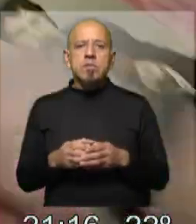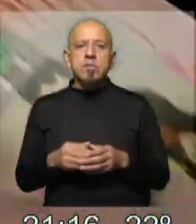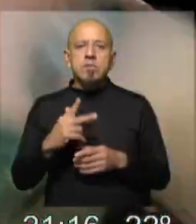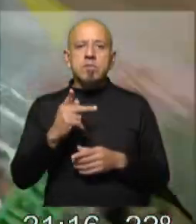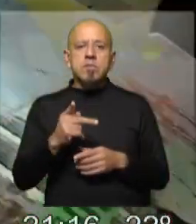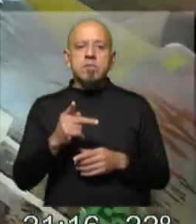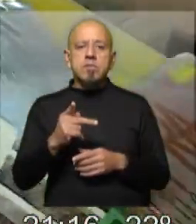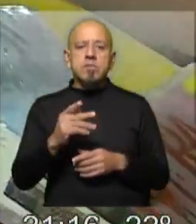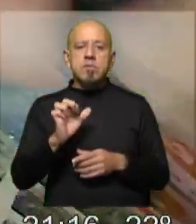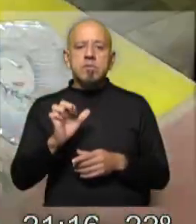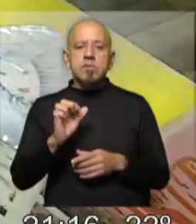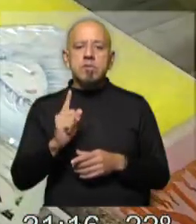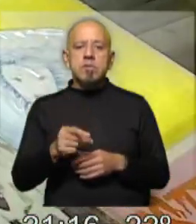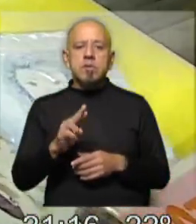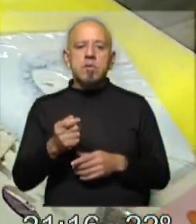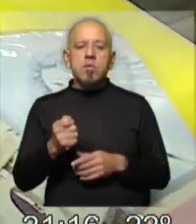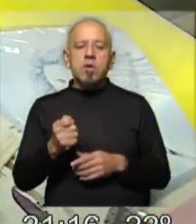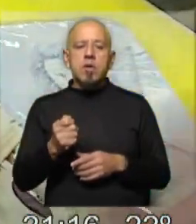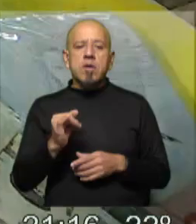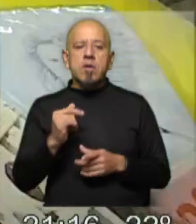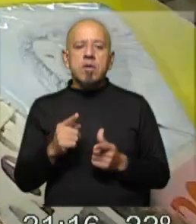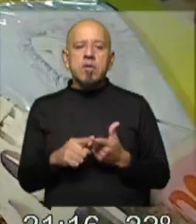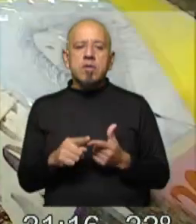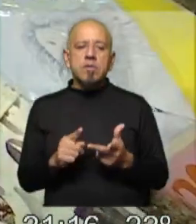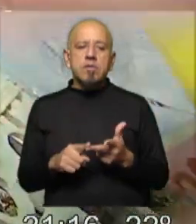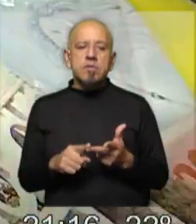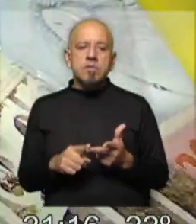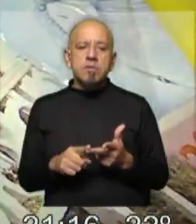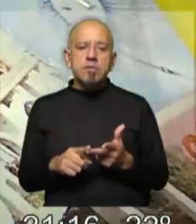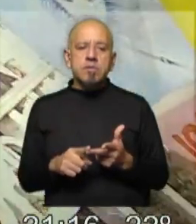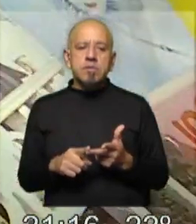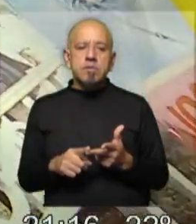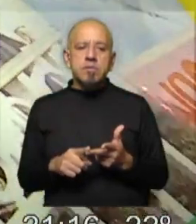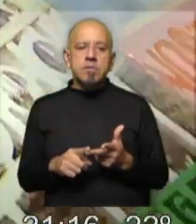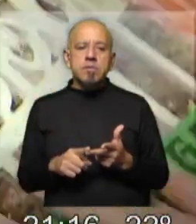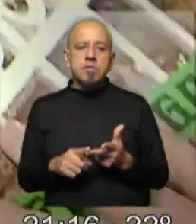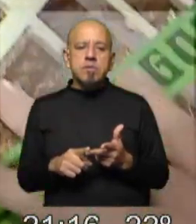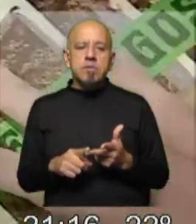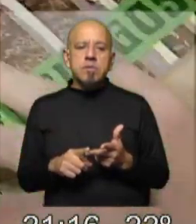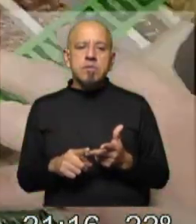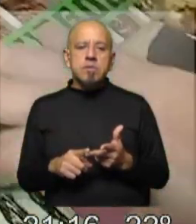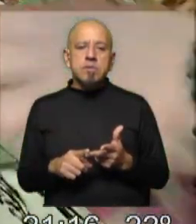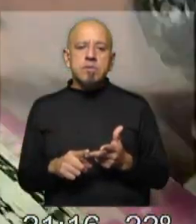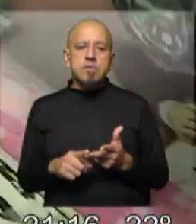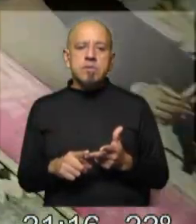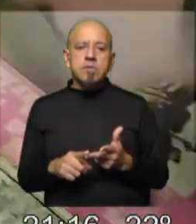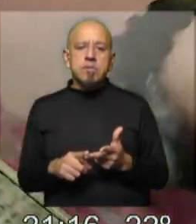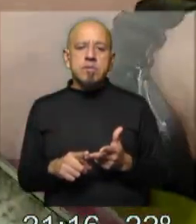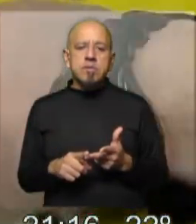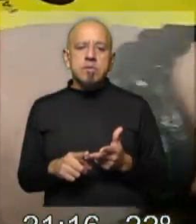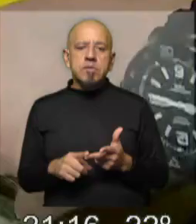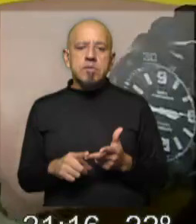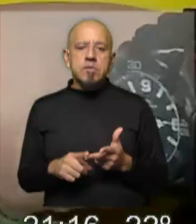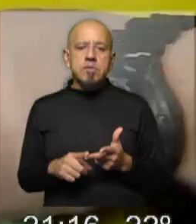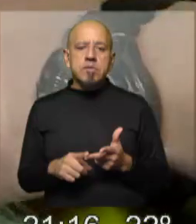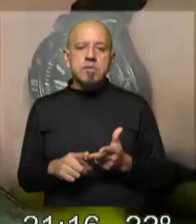Cotopaxi, eran charangas en este caso. Sí, sí. Todos convivían en la misma época y después estaba Antilla. Cotopaxi con el Coto